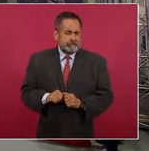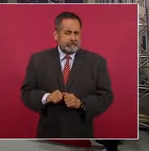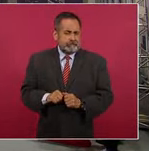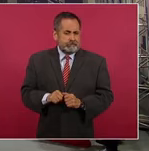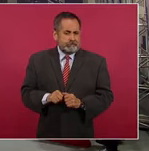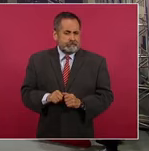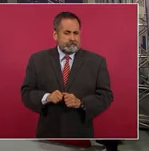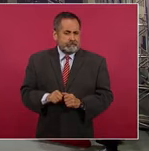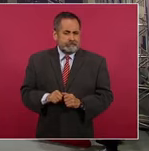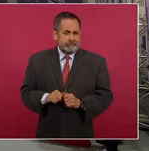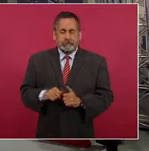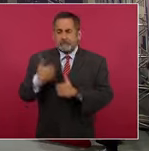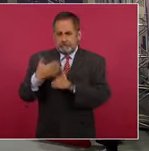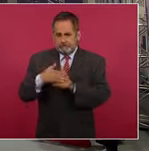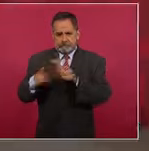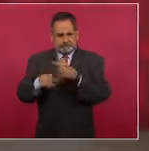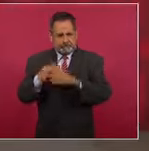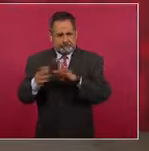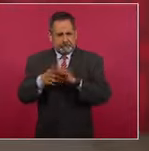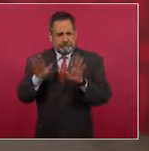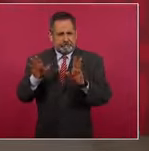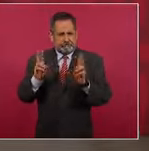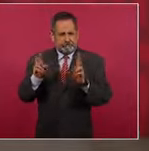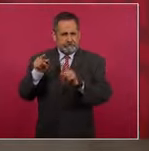Y ya vamos a hablar de Calica.